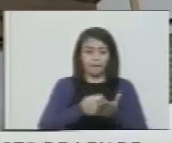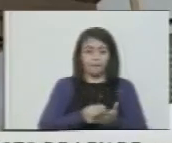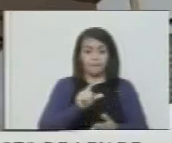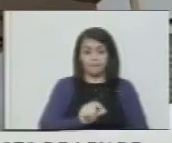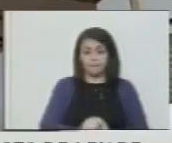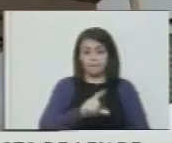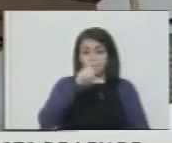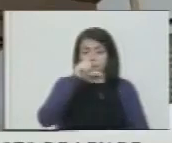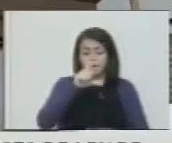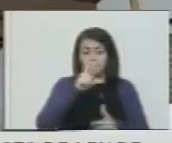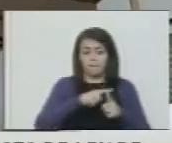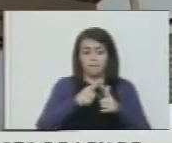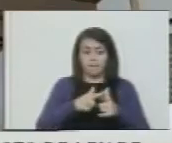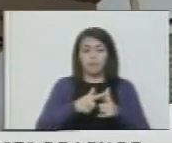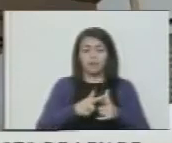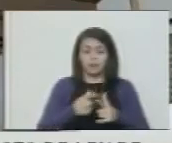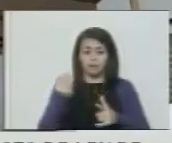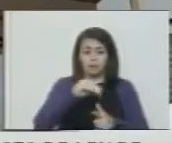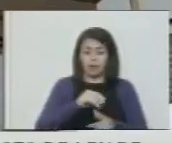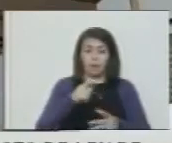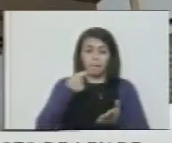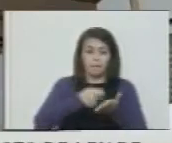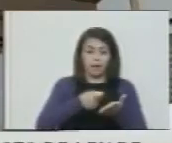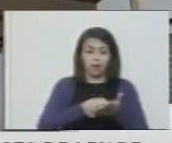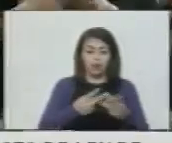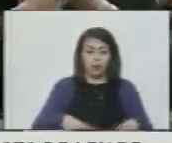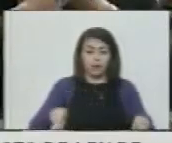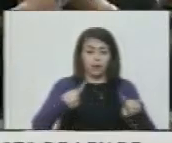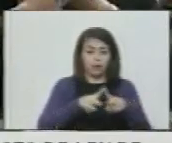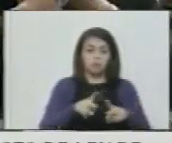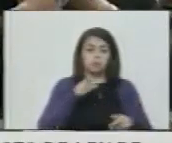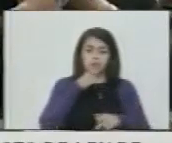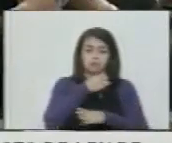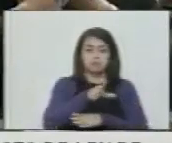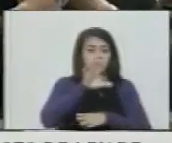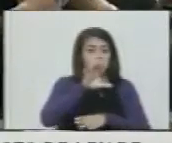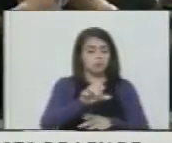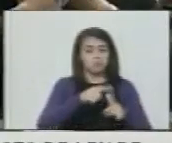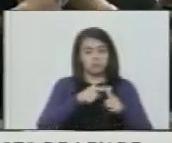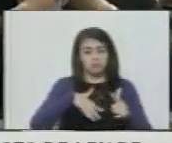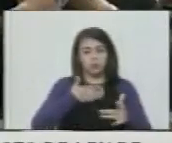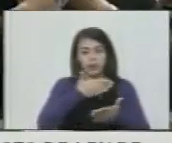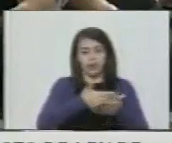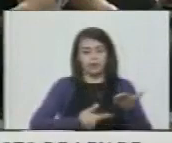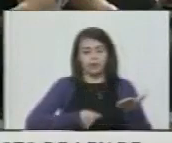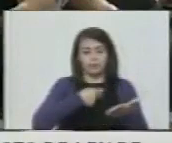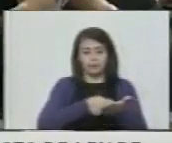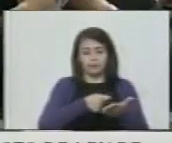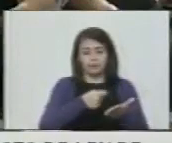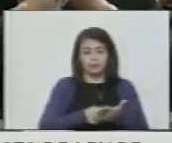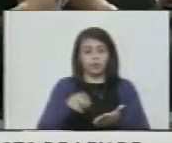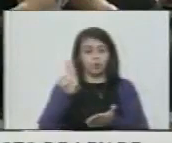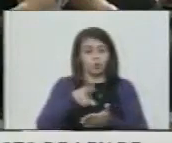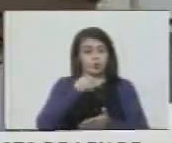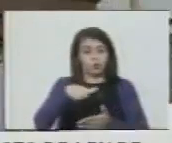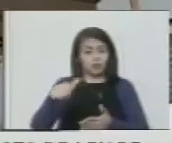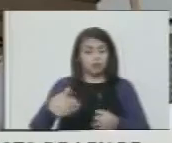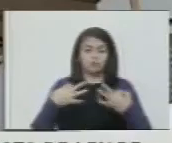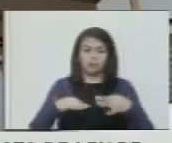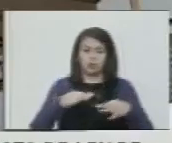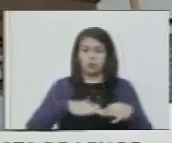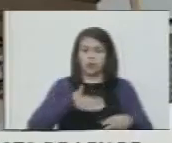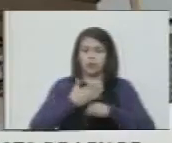sumas aseguradas o primas o cuotas de valores accesibles, direccionado a consumidores o usuarios